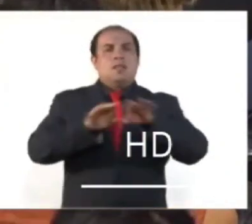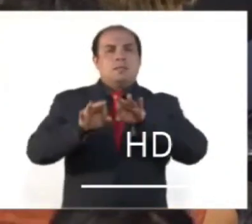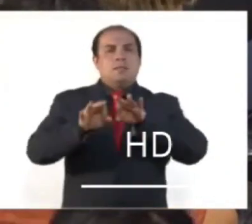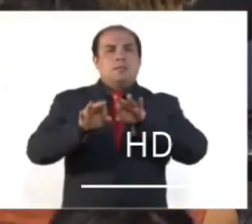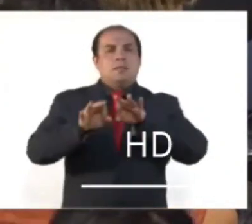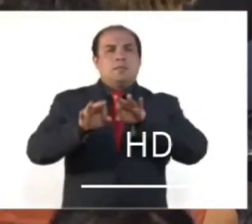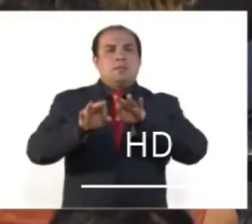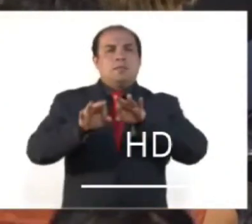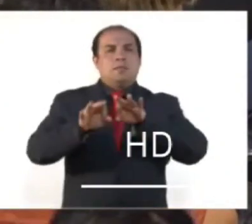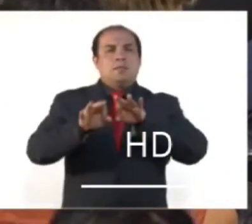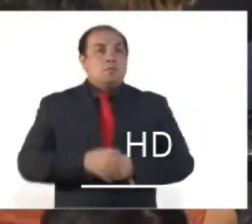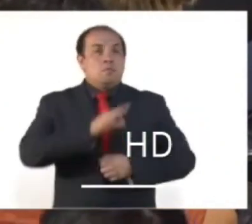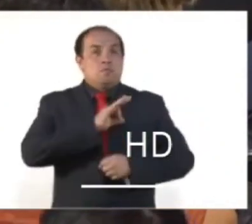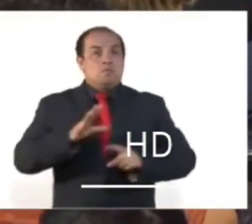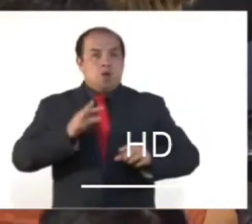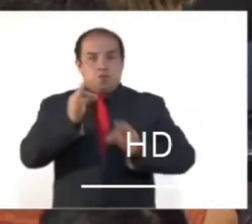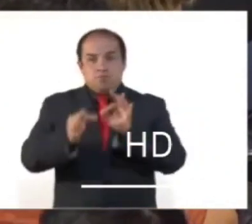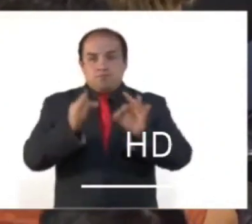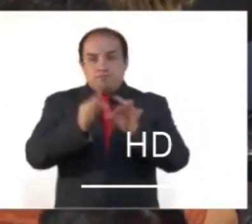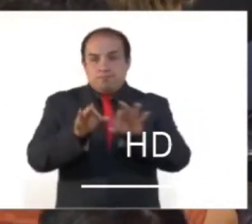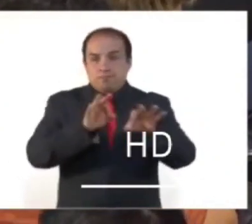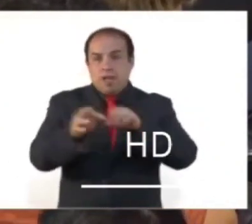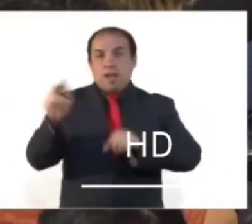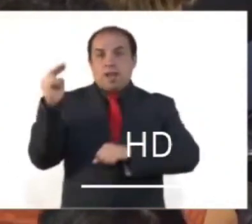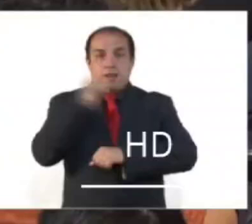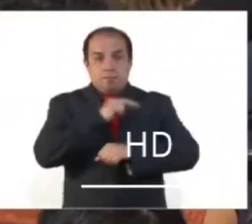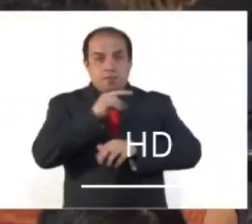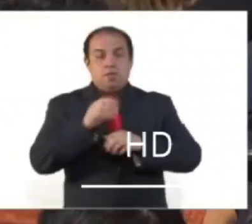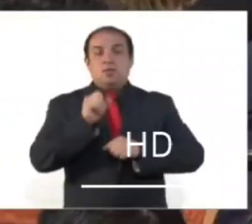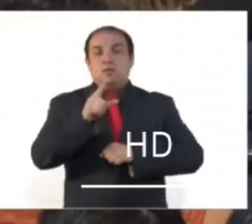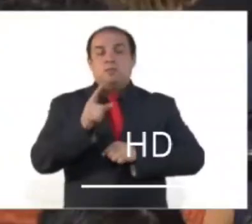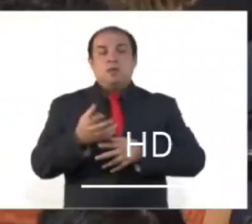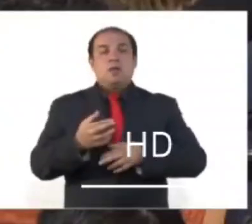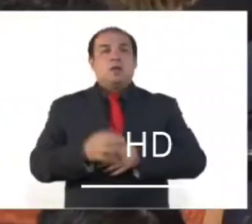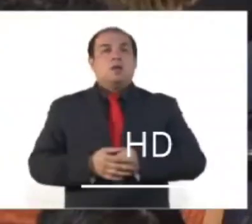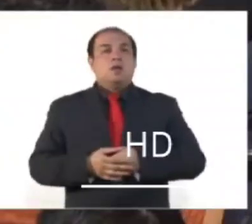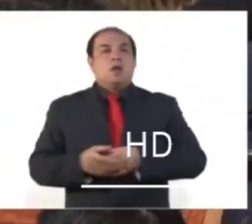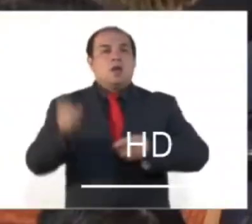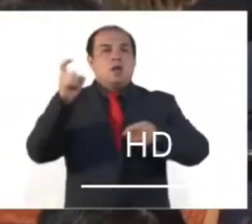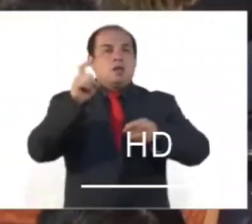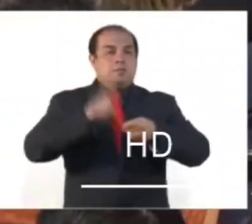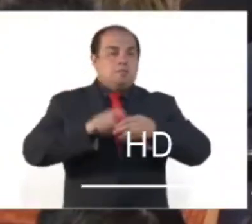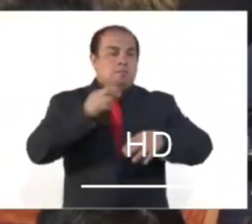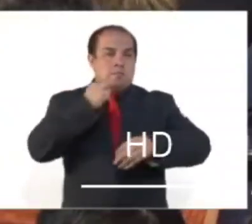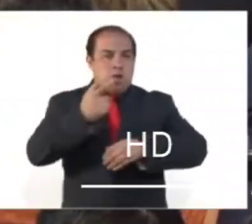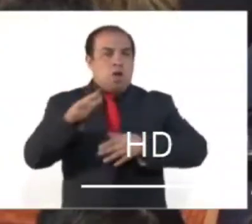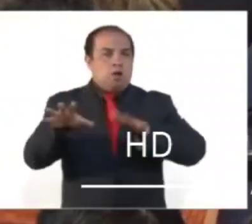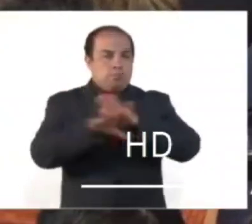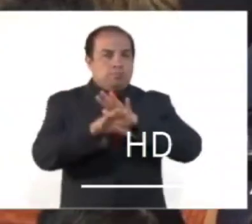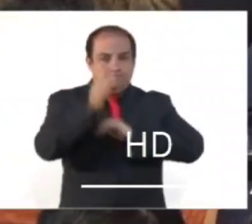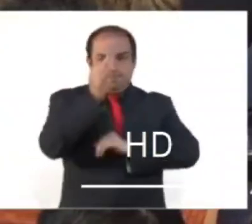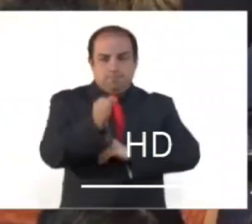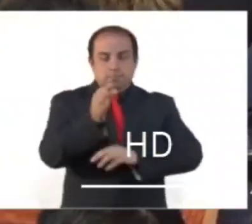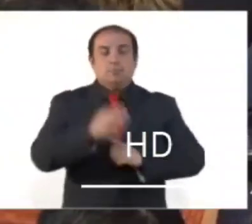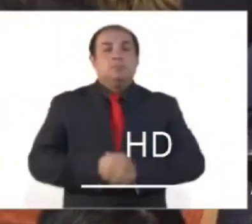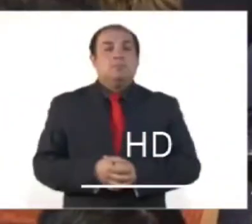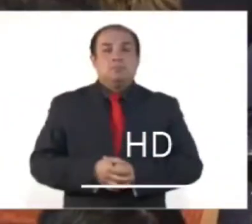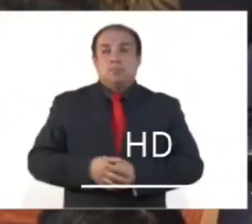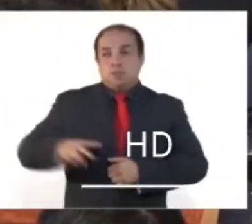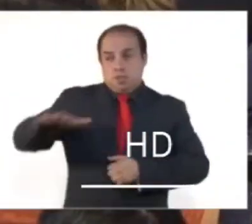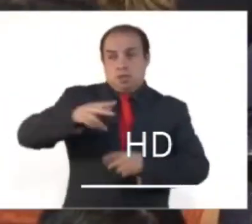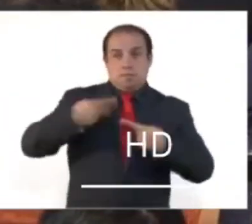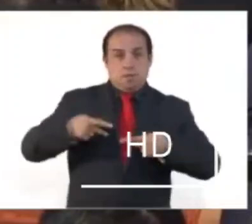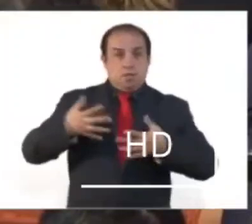lograr ser más eficientes, más rápidos y también adaptarnos mejor a todos estos cambios, ¿no? Desde las personas que